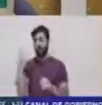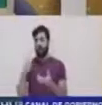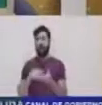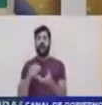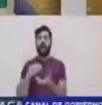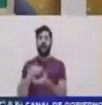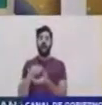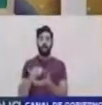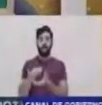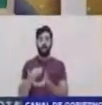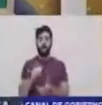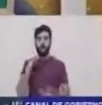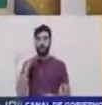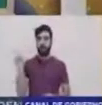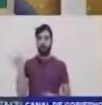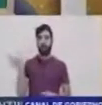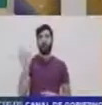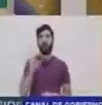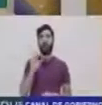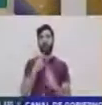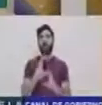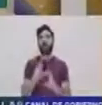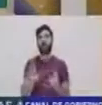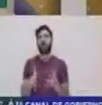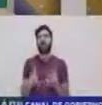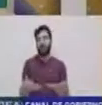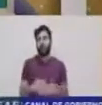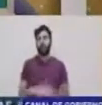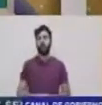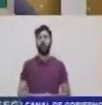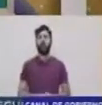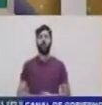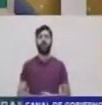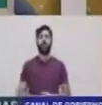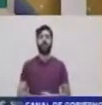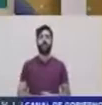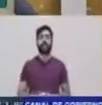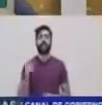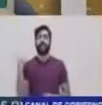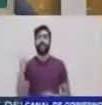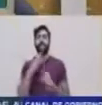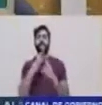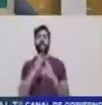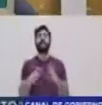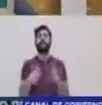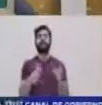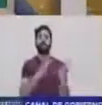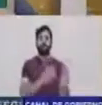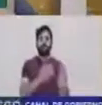20 pi raíz de 2. Y eso nos da